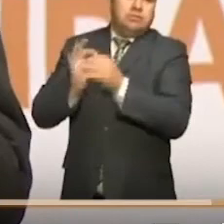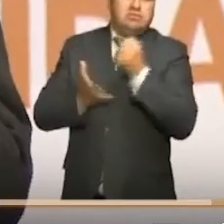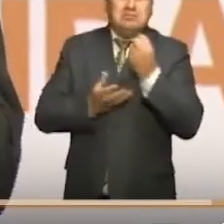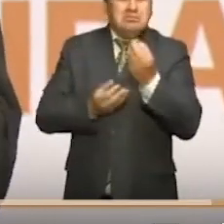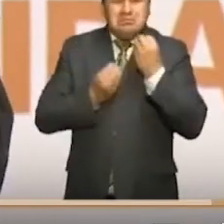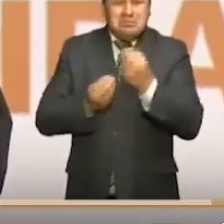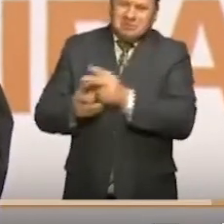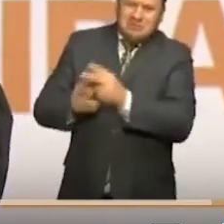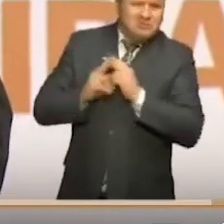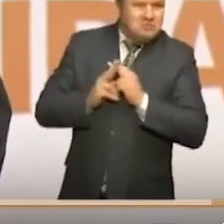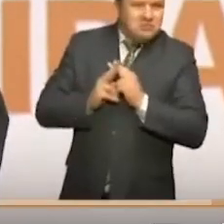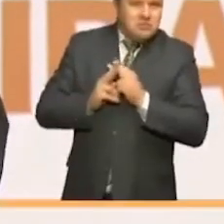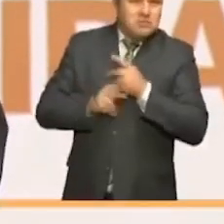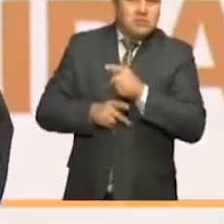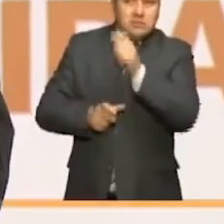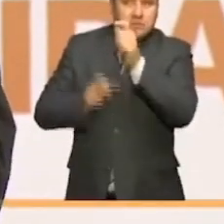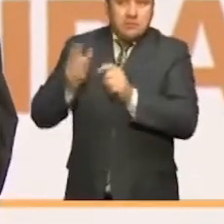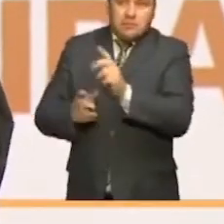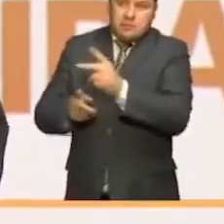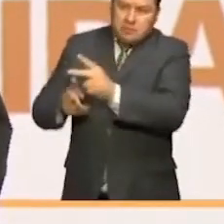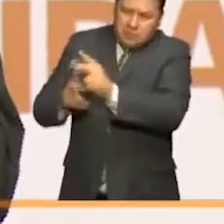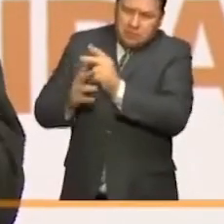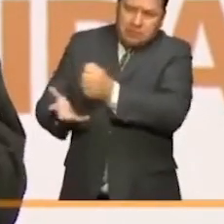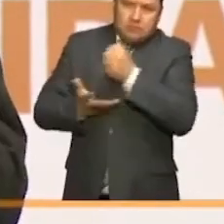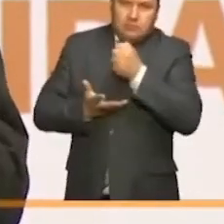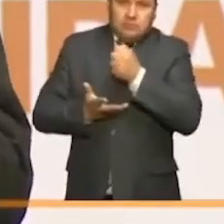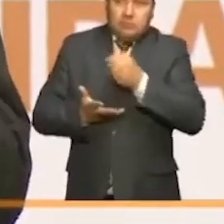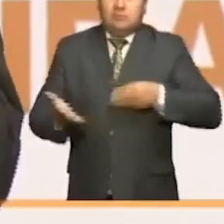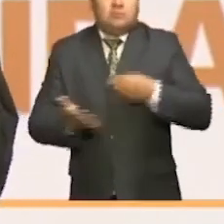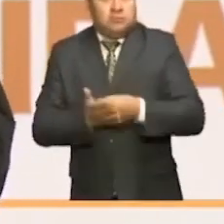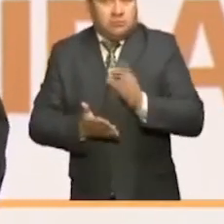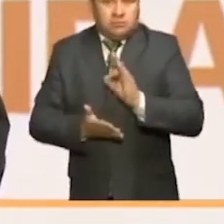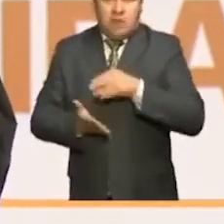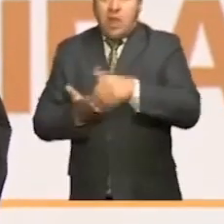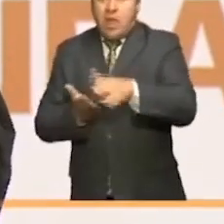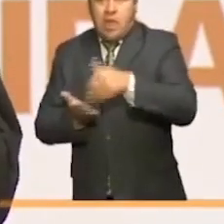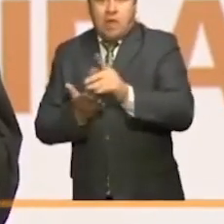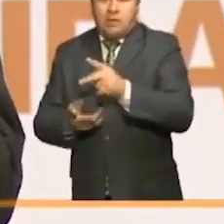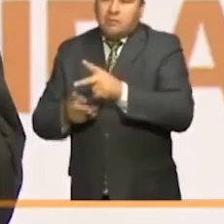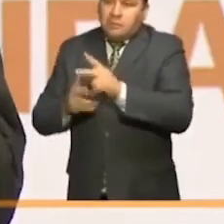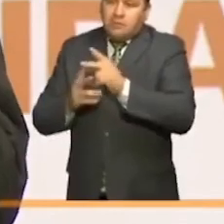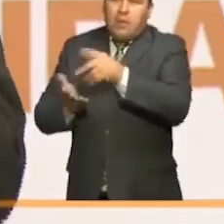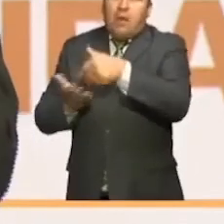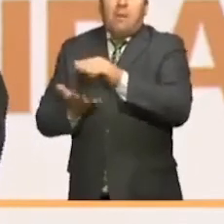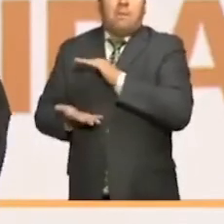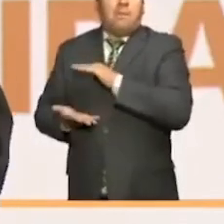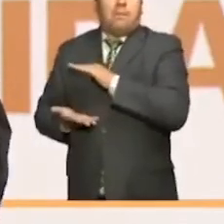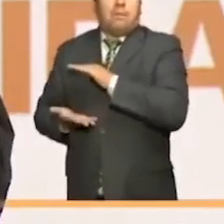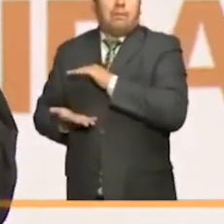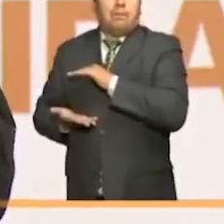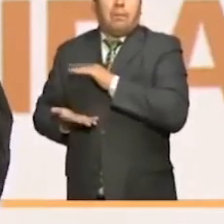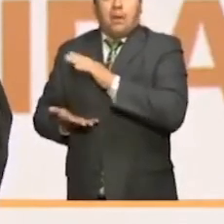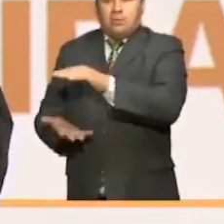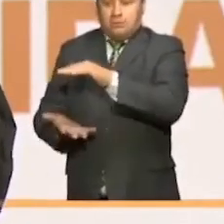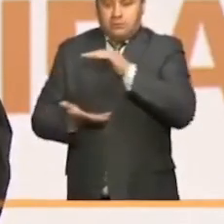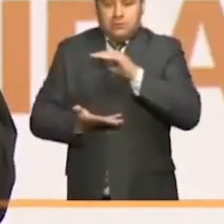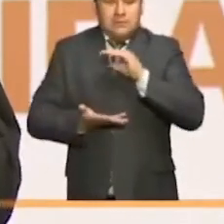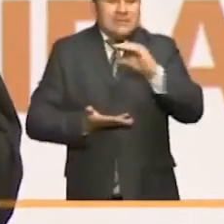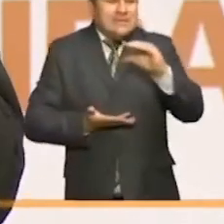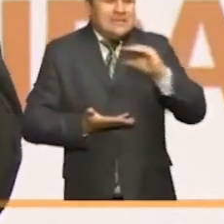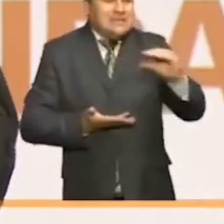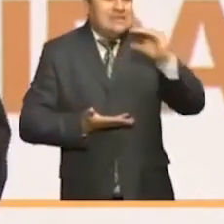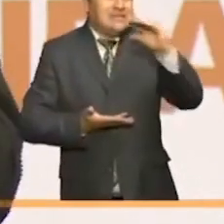préstamo para que esas pensiones que hoy no se tienen que pagar esos gastos que hoy no se tienen que hacer nos ayuden a mitigar